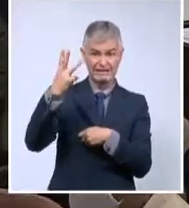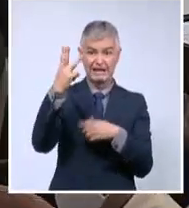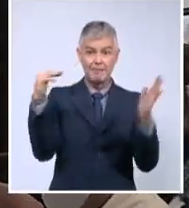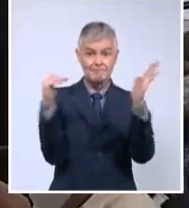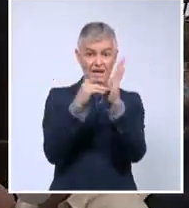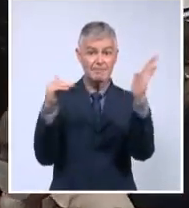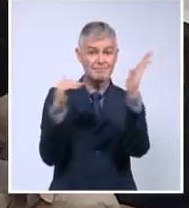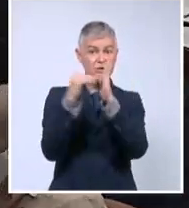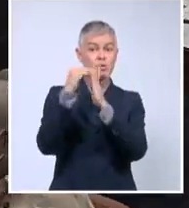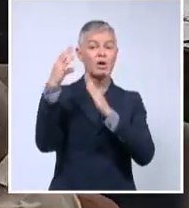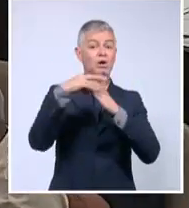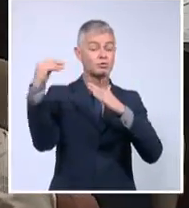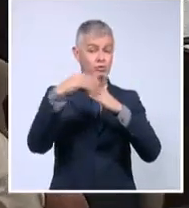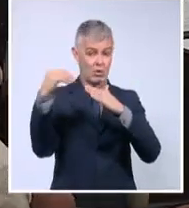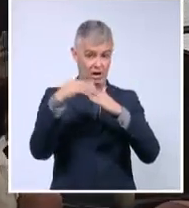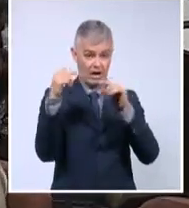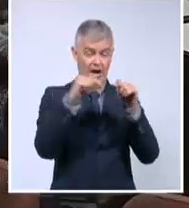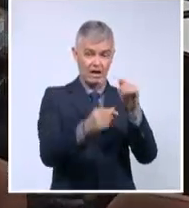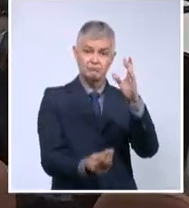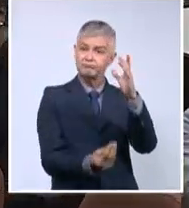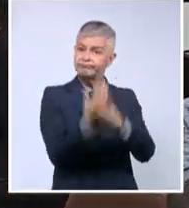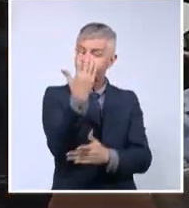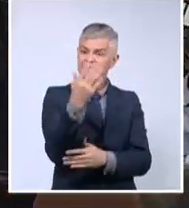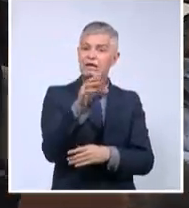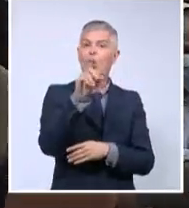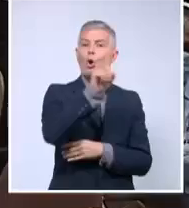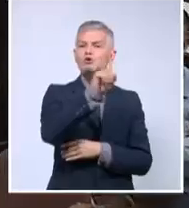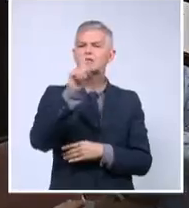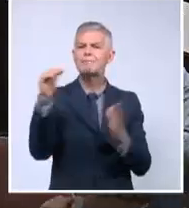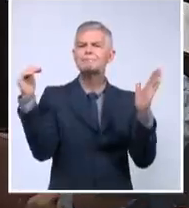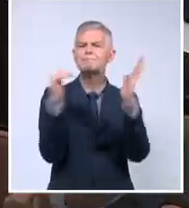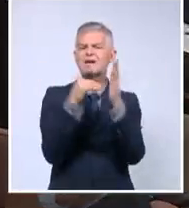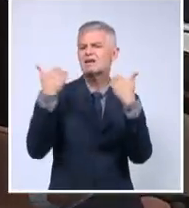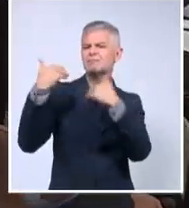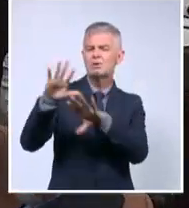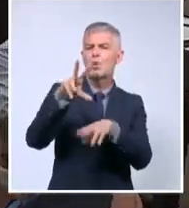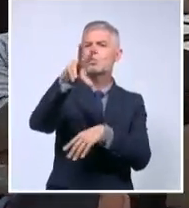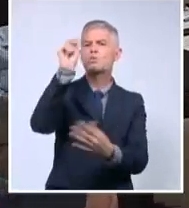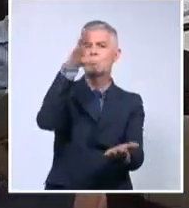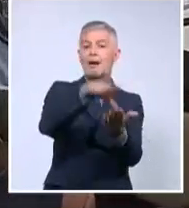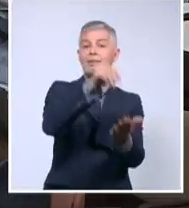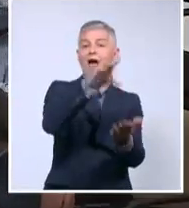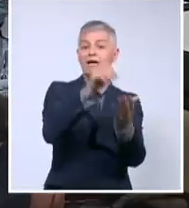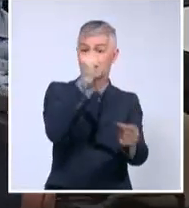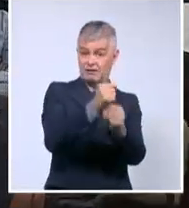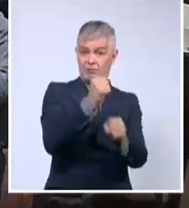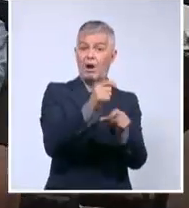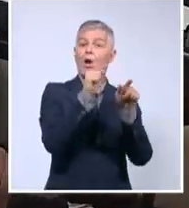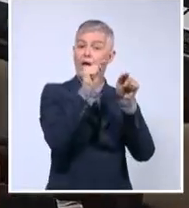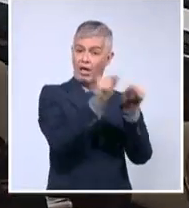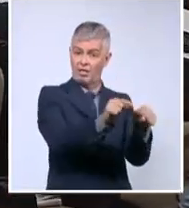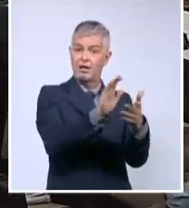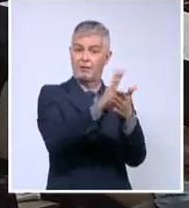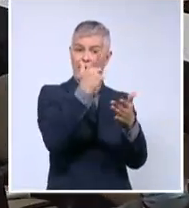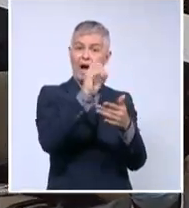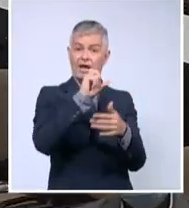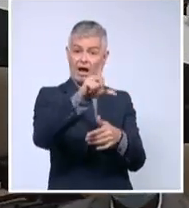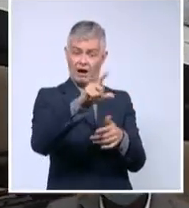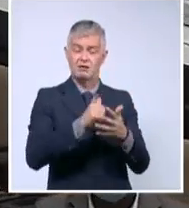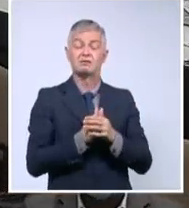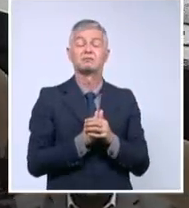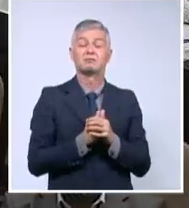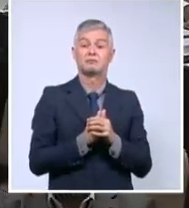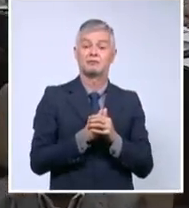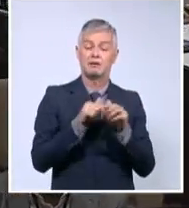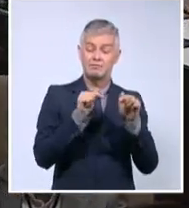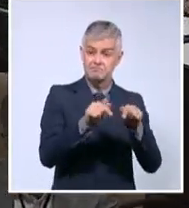de dólares, generándose 11.763 nuevos empleos. Si bien en el escenario en que se elabora el